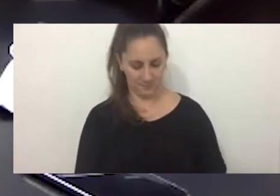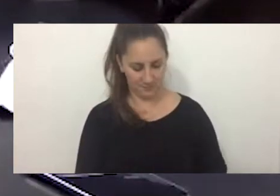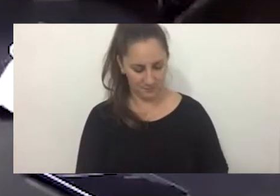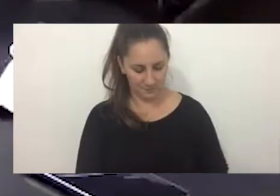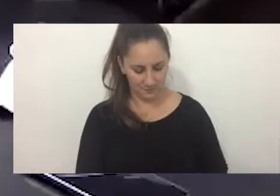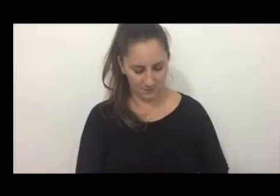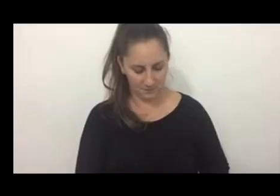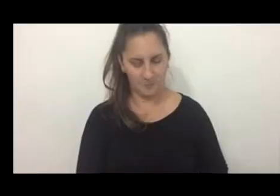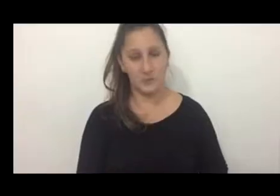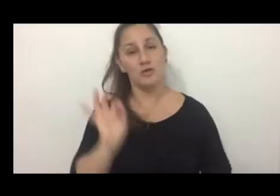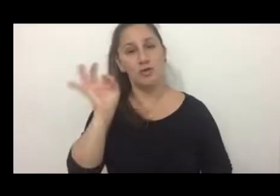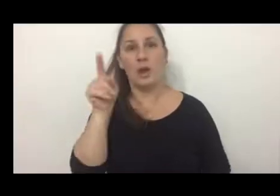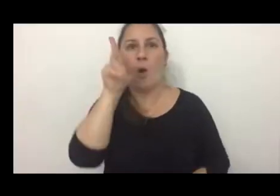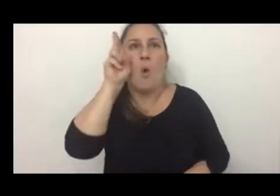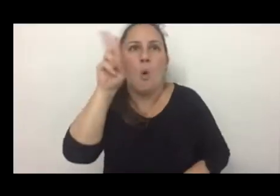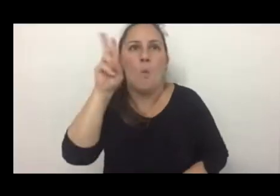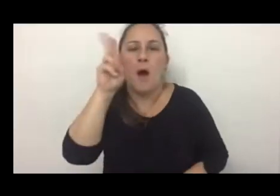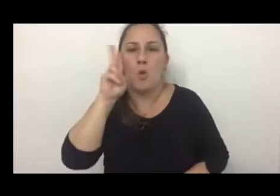tengo más nada que decir.